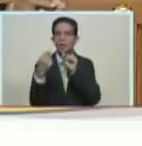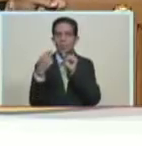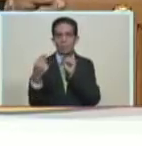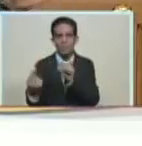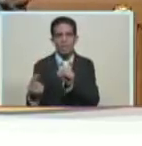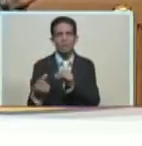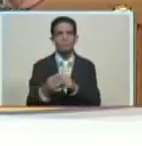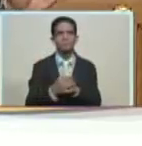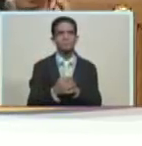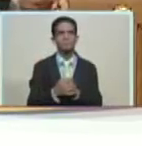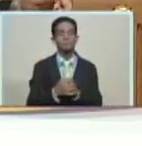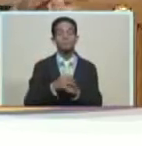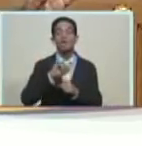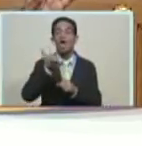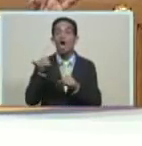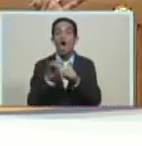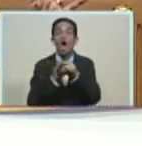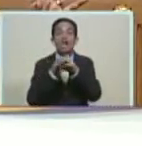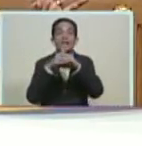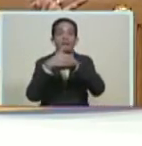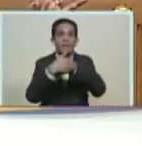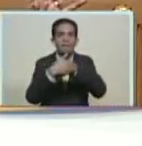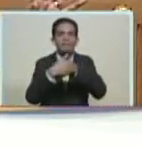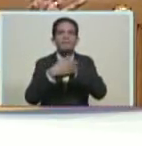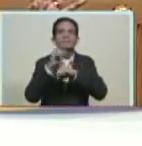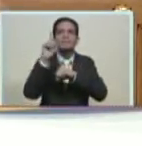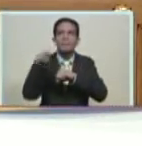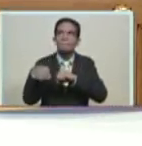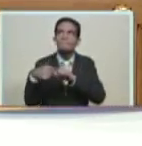Y Jorge Rodríguez ha hablado hasta con el diablo.